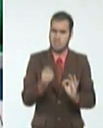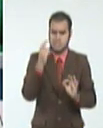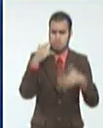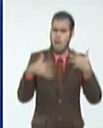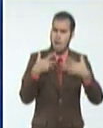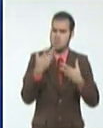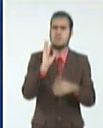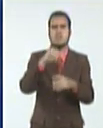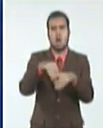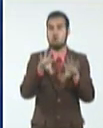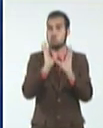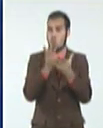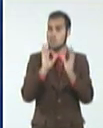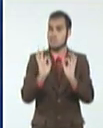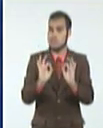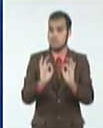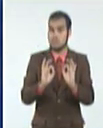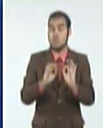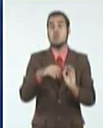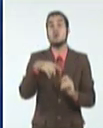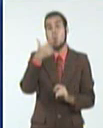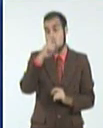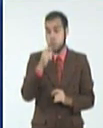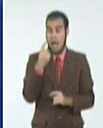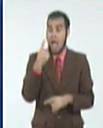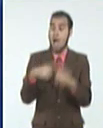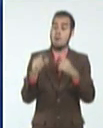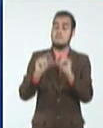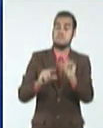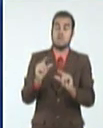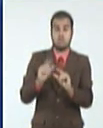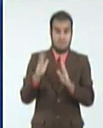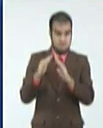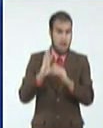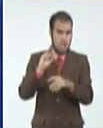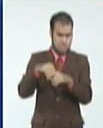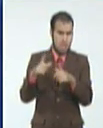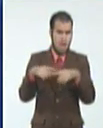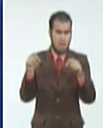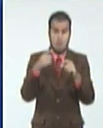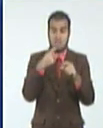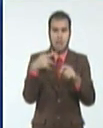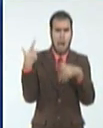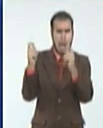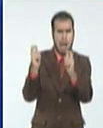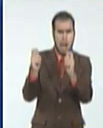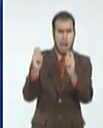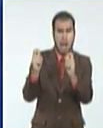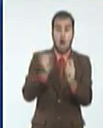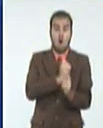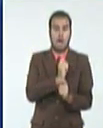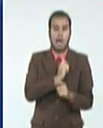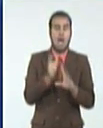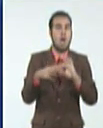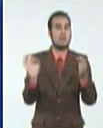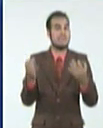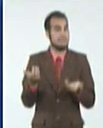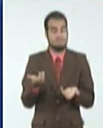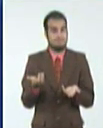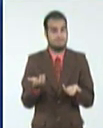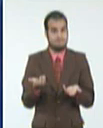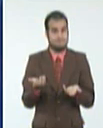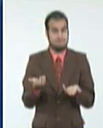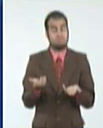a pesar de protestas de personas que no quieren que se realicen las Olimpiadas ahí en Tokio. Es así, unos no quieren, otros, pero realmente es